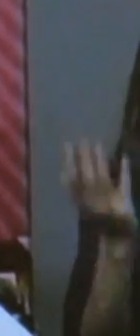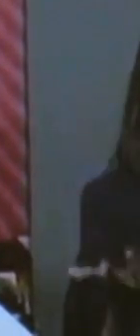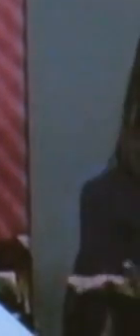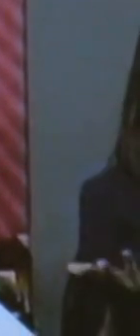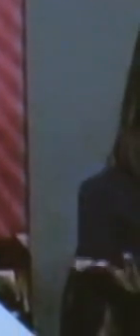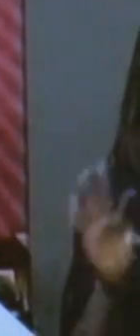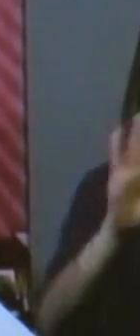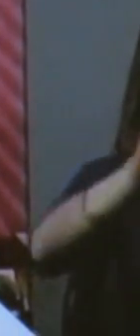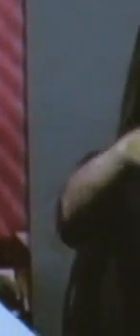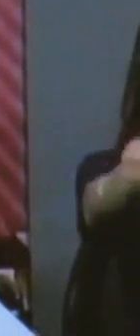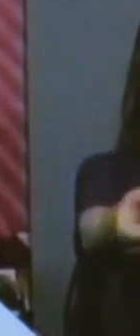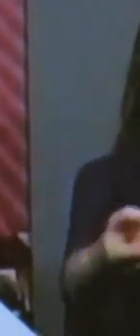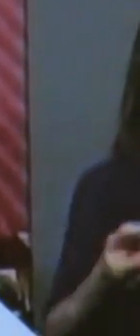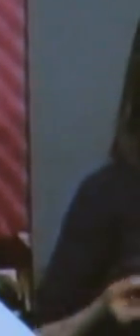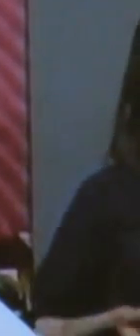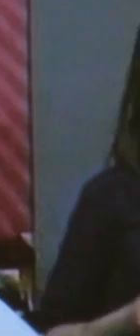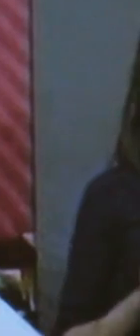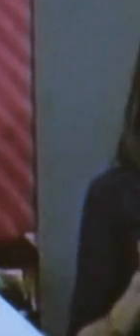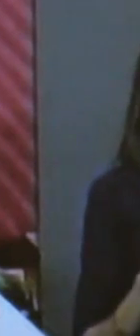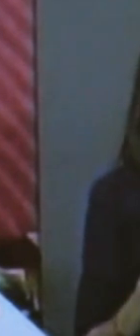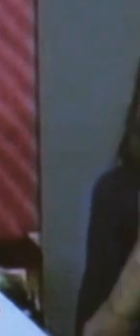que el total de los